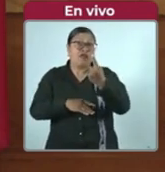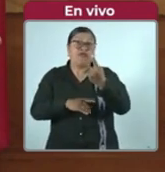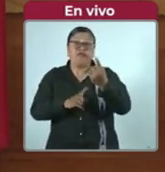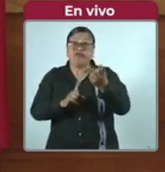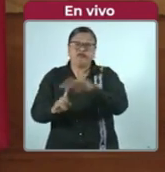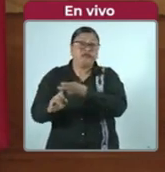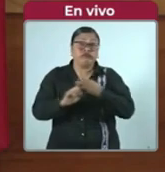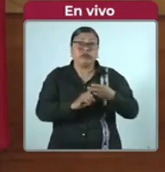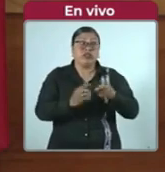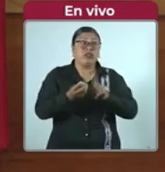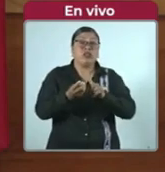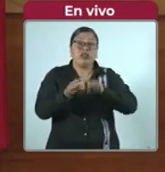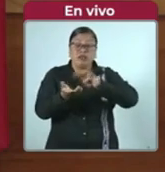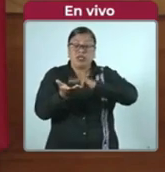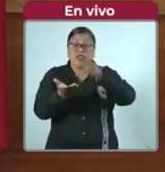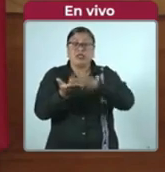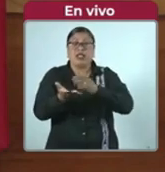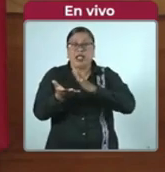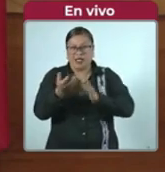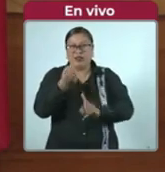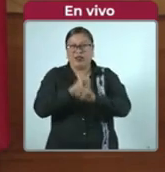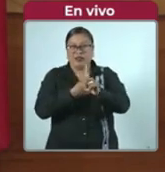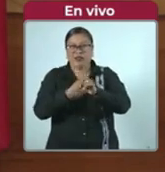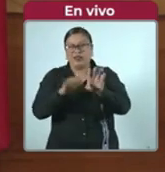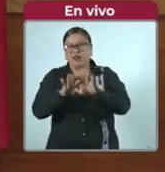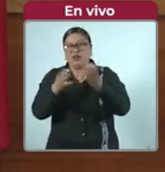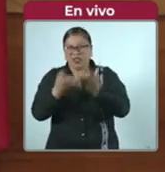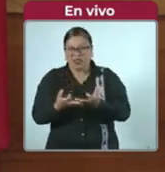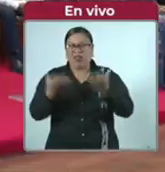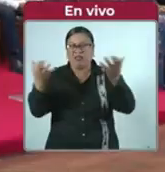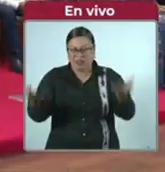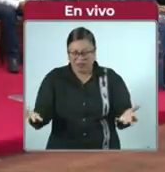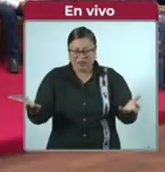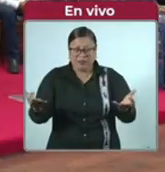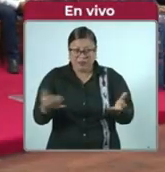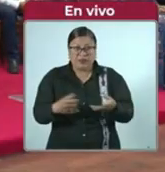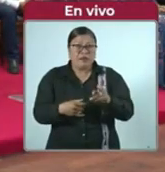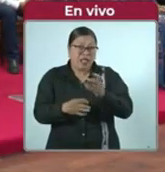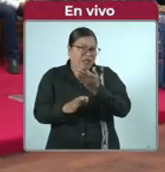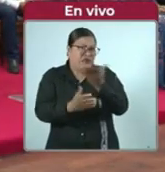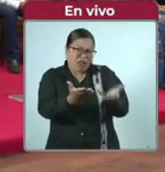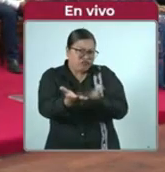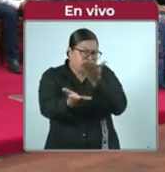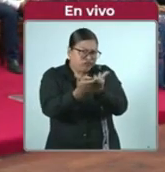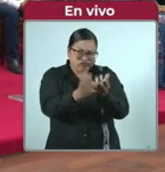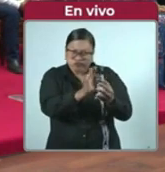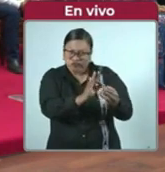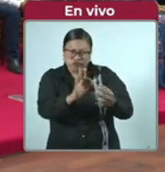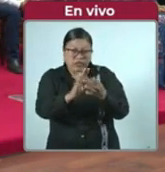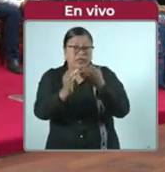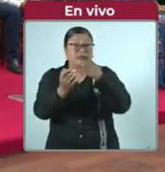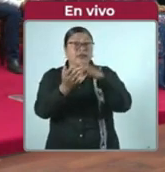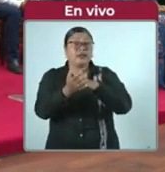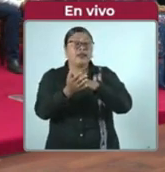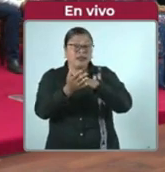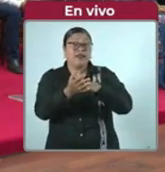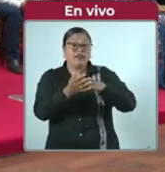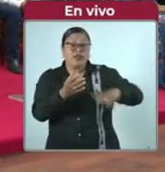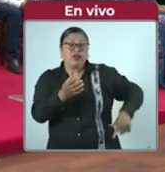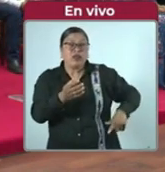de la mixteca derivada de un conflicto Agrario pero se le expuso a la secretaria de gobernación la necesidad de